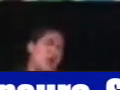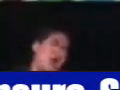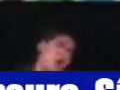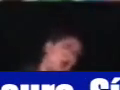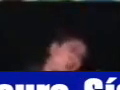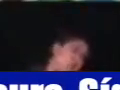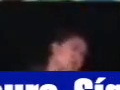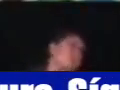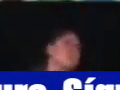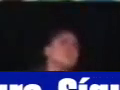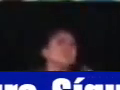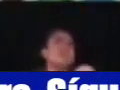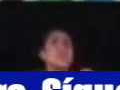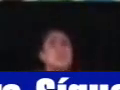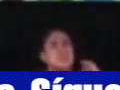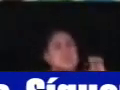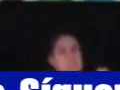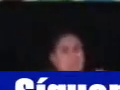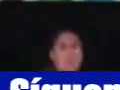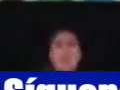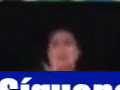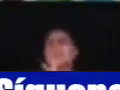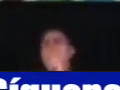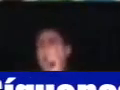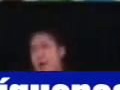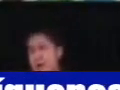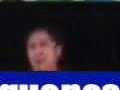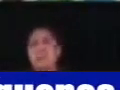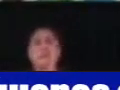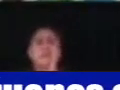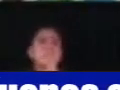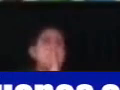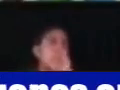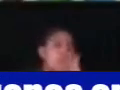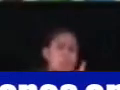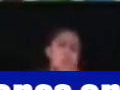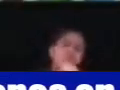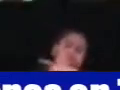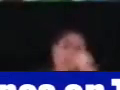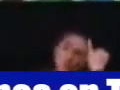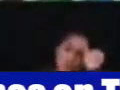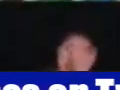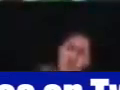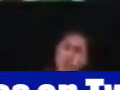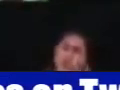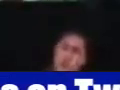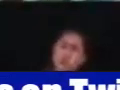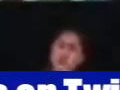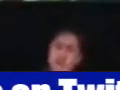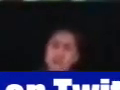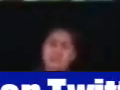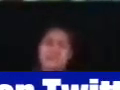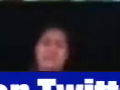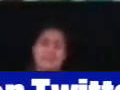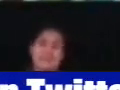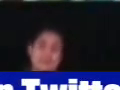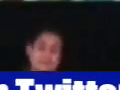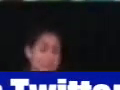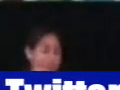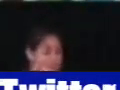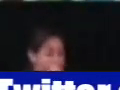del MC, del PAN, del PRD, por cierto, los mencioné en estricto orden alfabético.